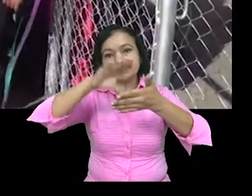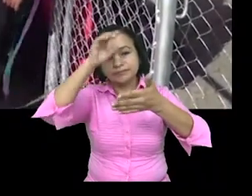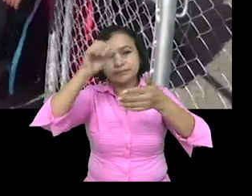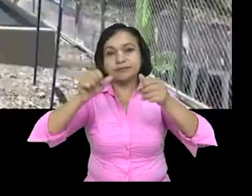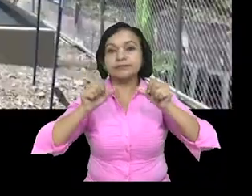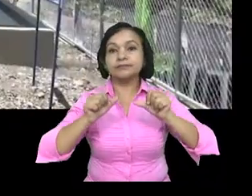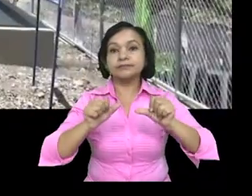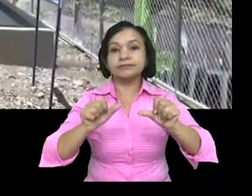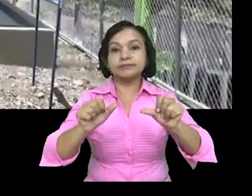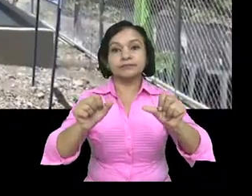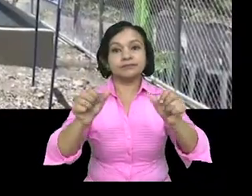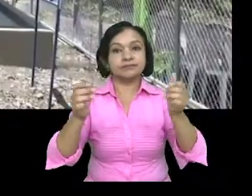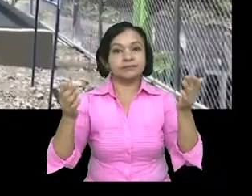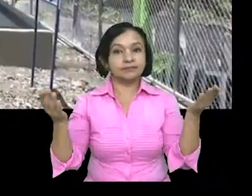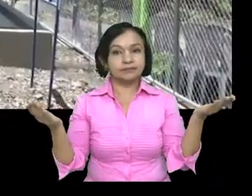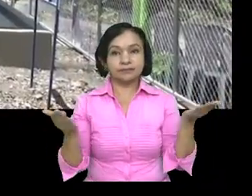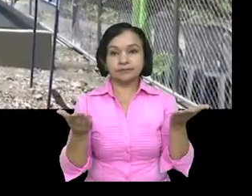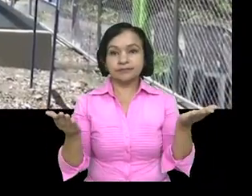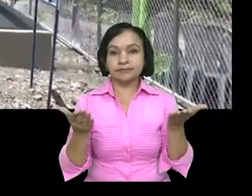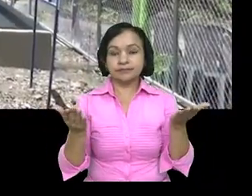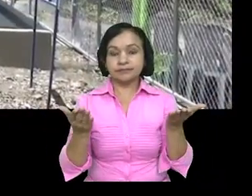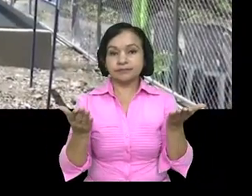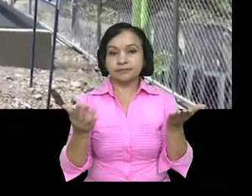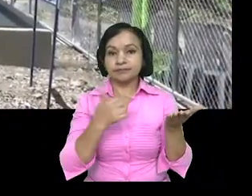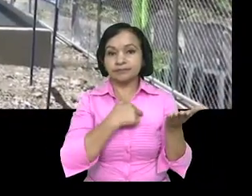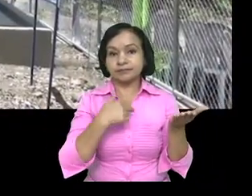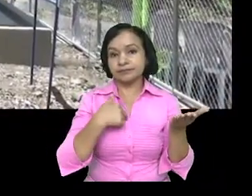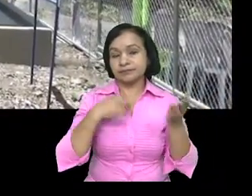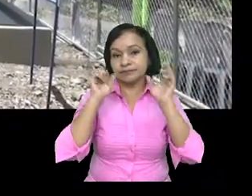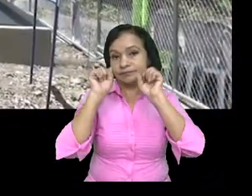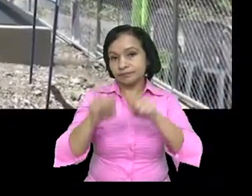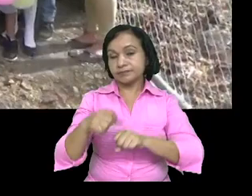Claro. Es algo que